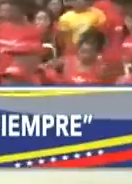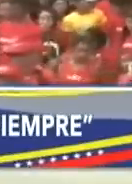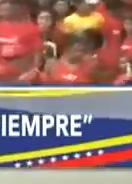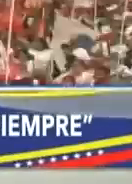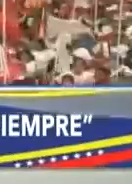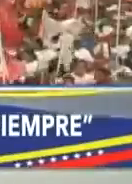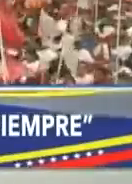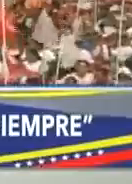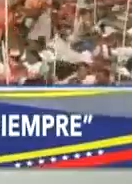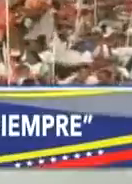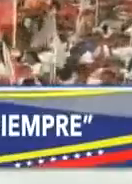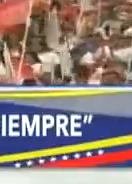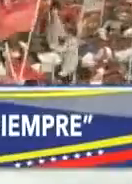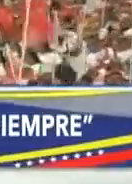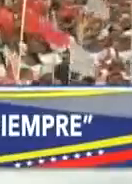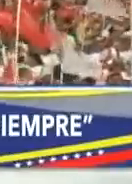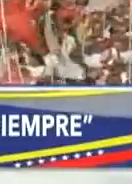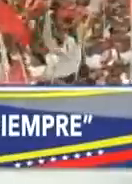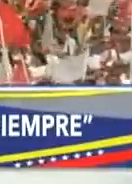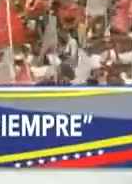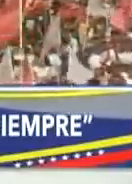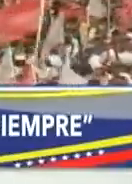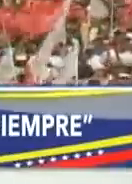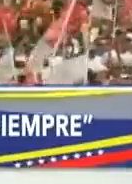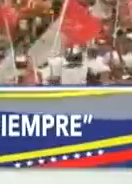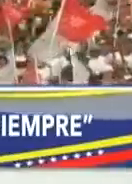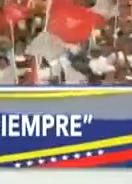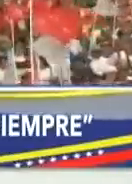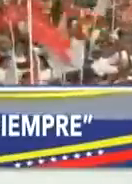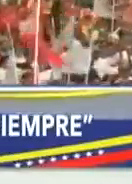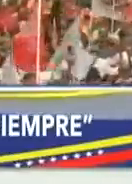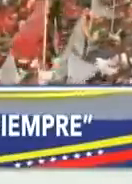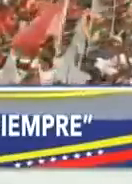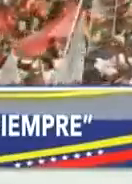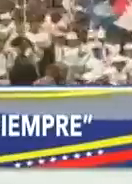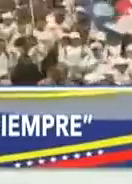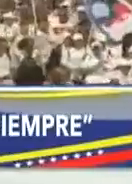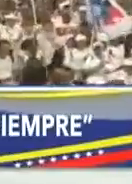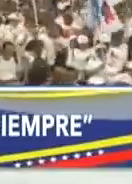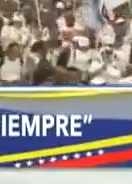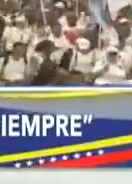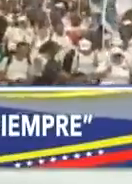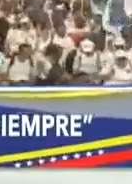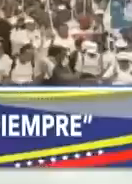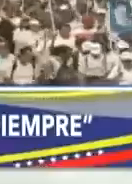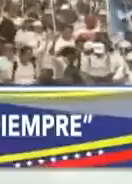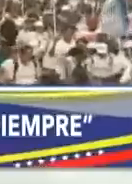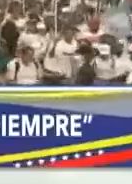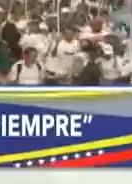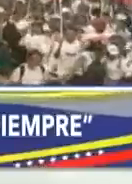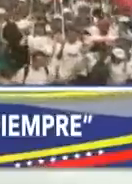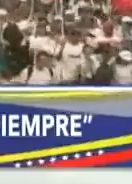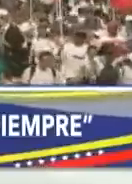oro forjada por el comandante Chávez, forjada en revolución,